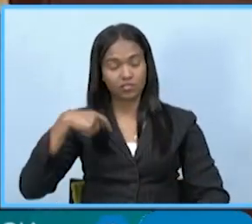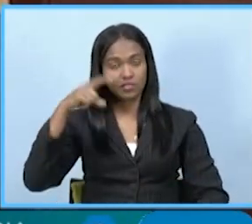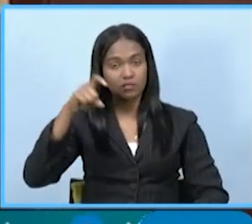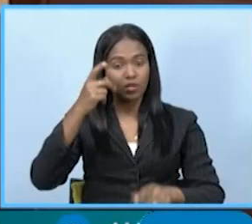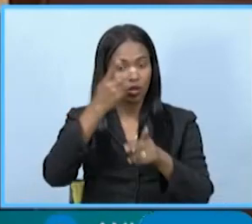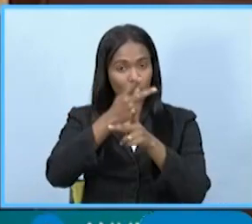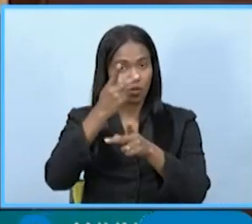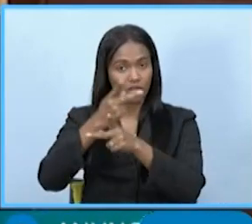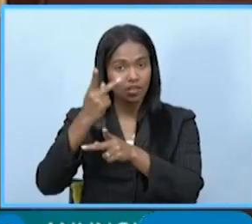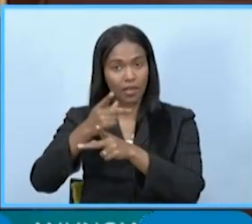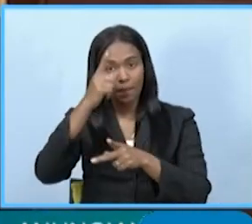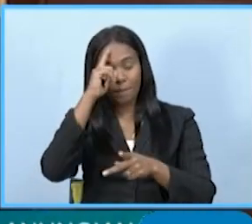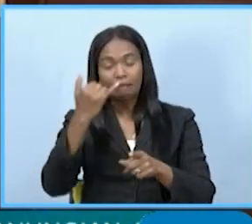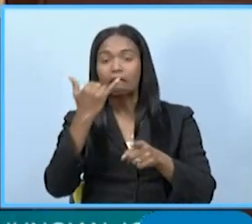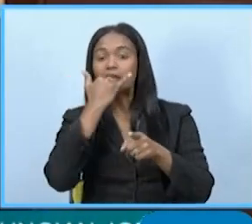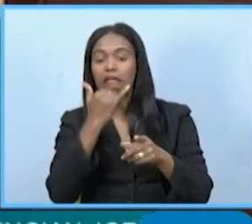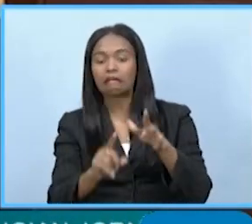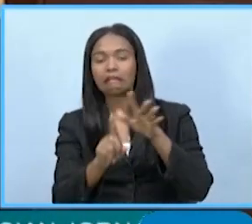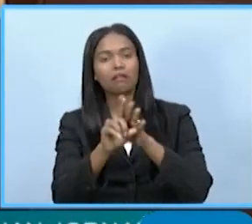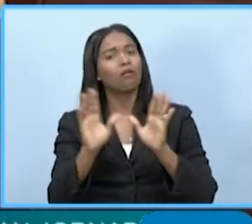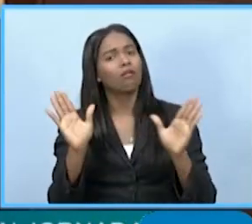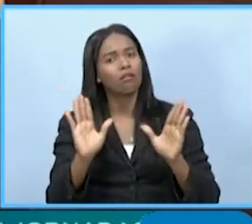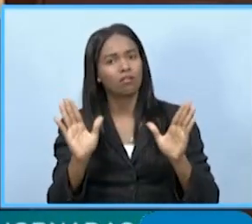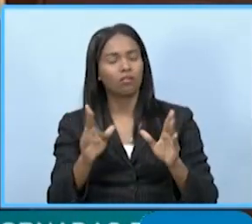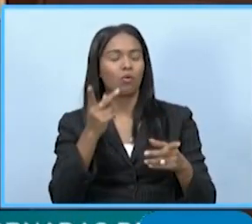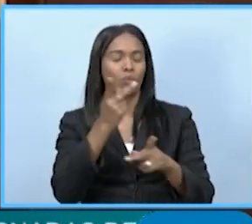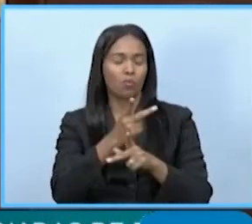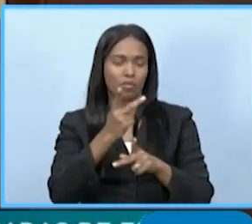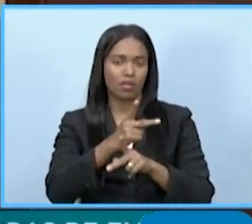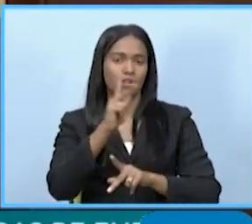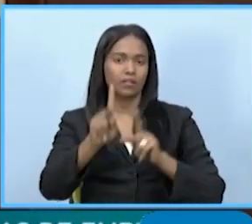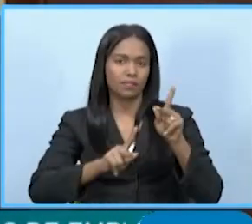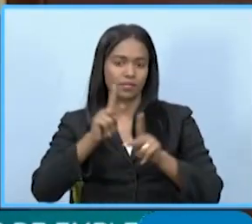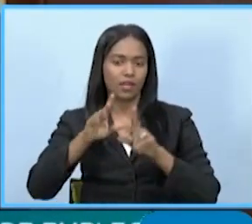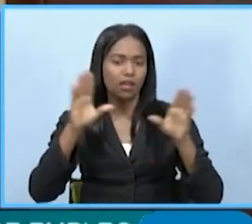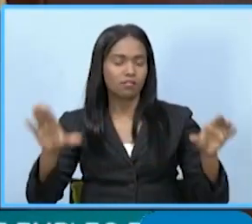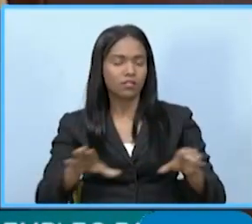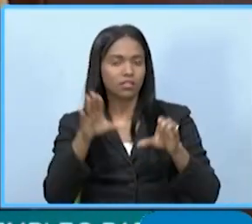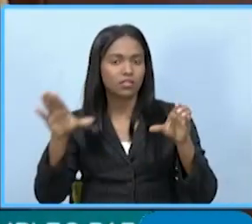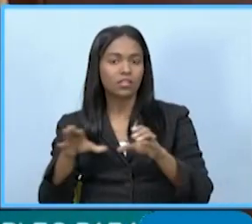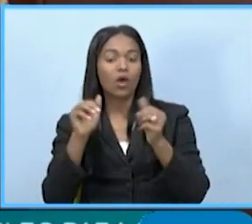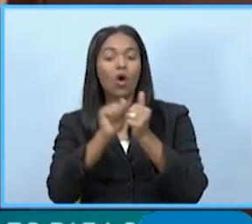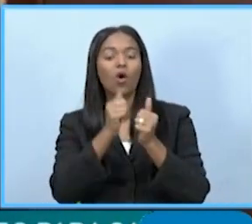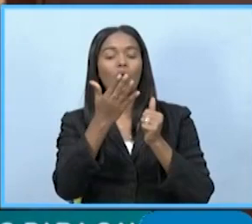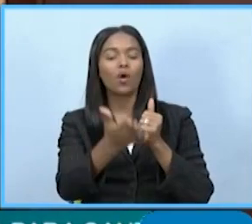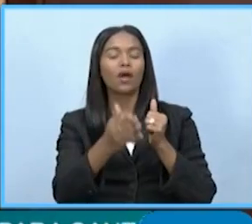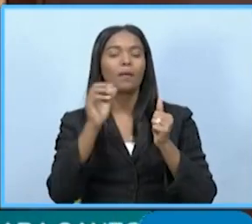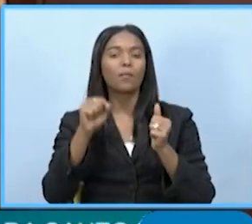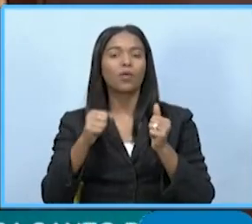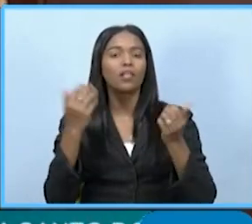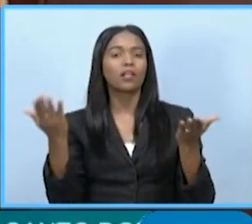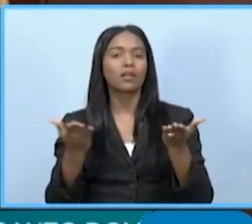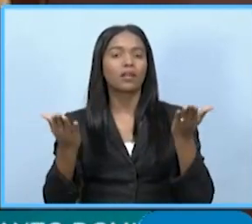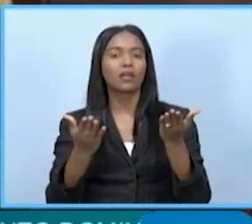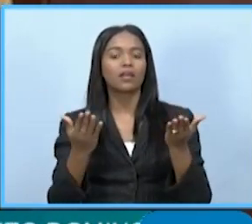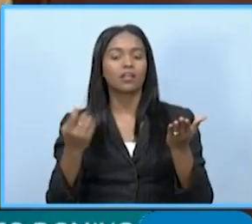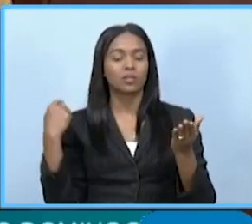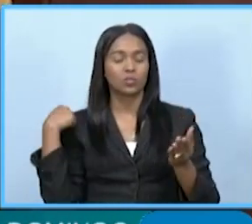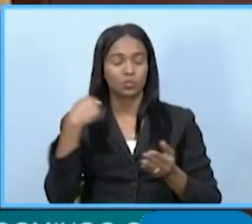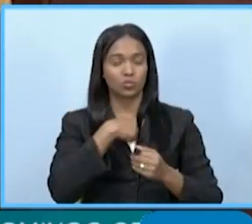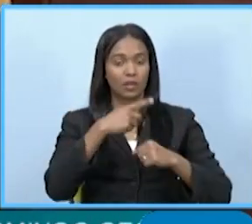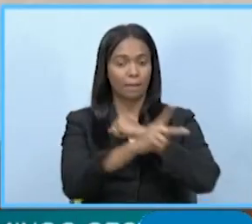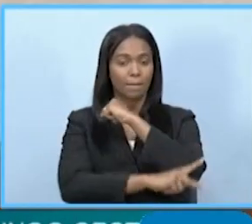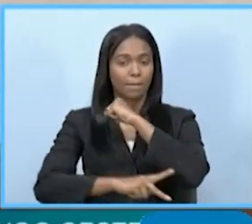cautelosos para evitar errores que puedan costar la credibilidad de nuestras acciones y con ello la credibilidad de